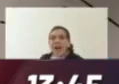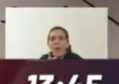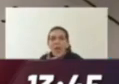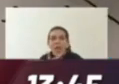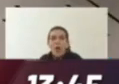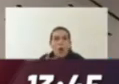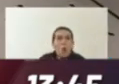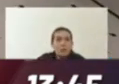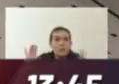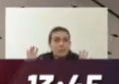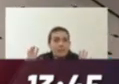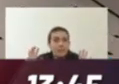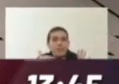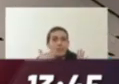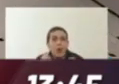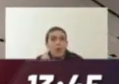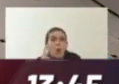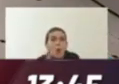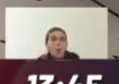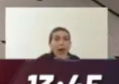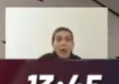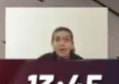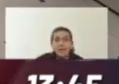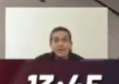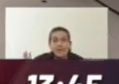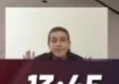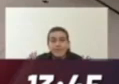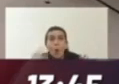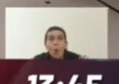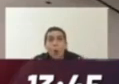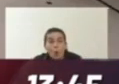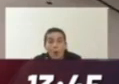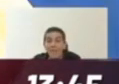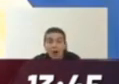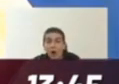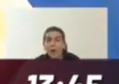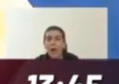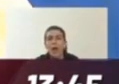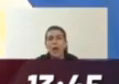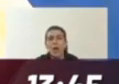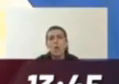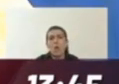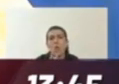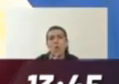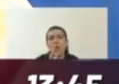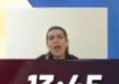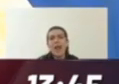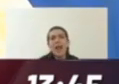Y la única solución que encontramos, como siempre les digo, es cuidarnos nosotros.